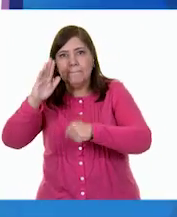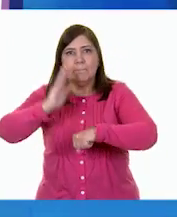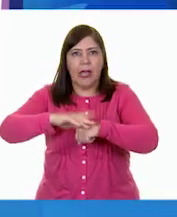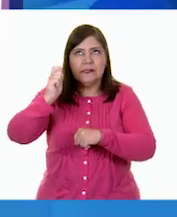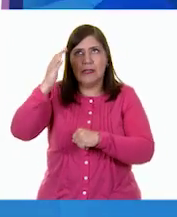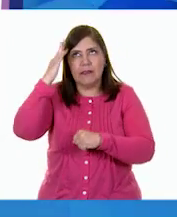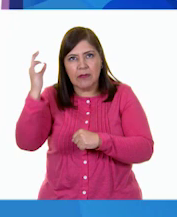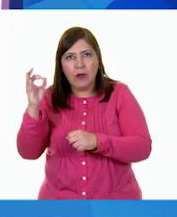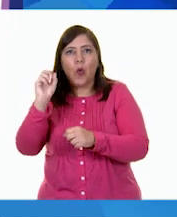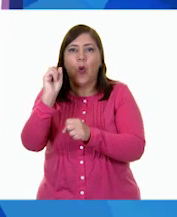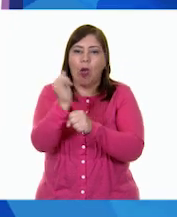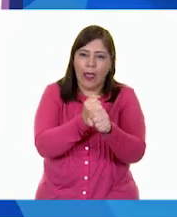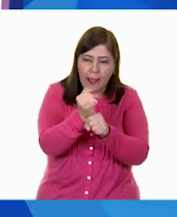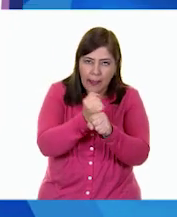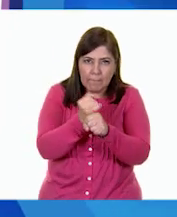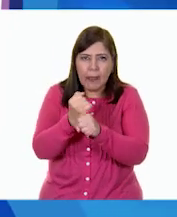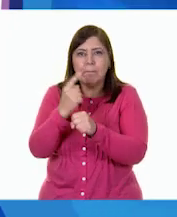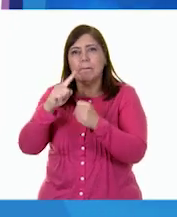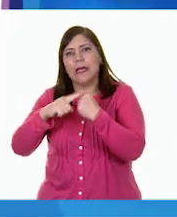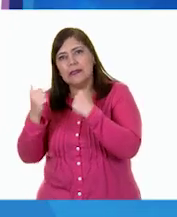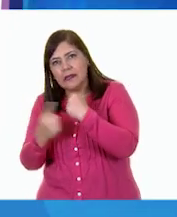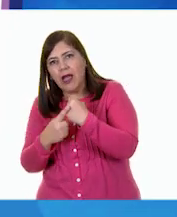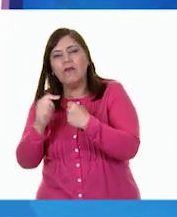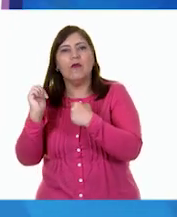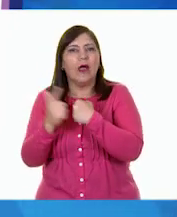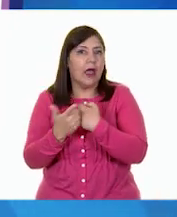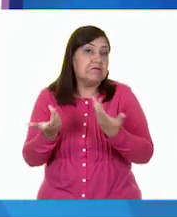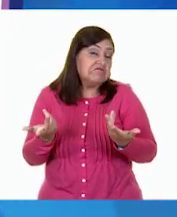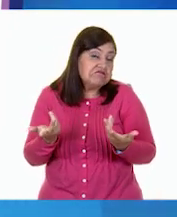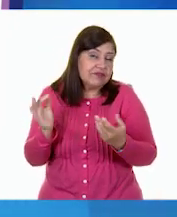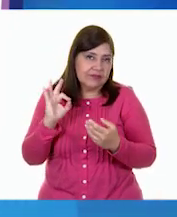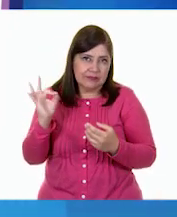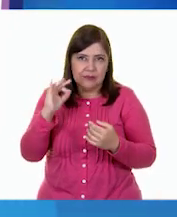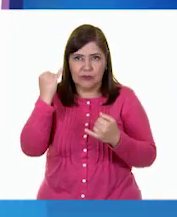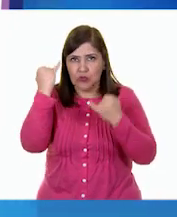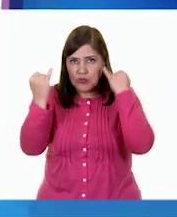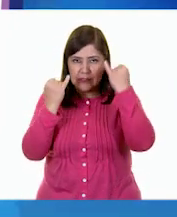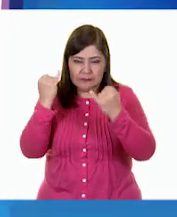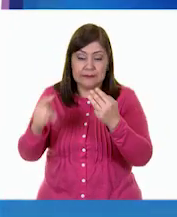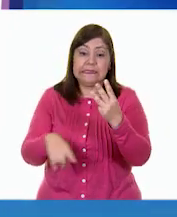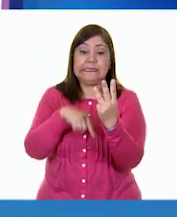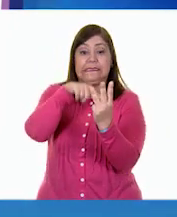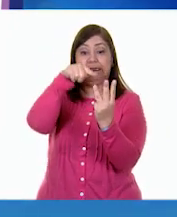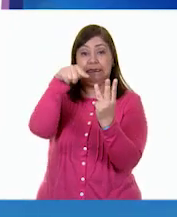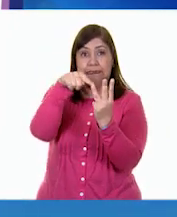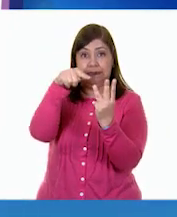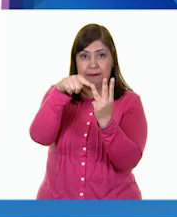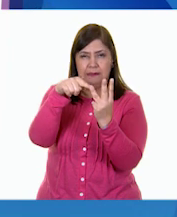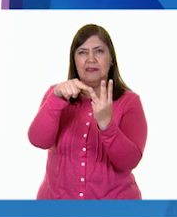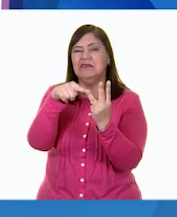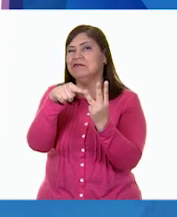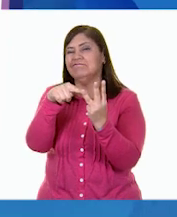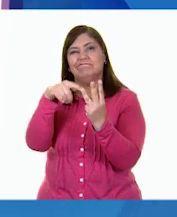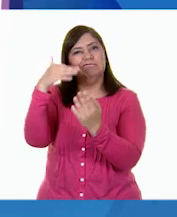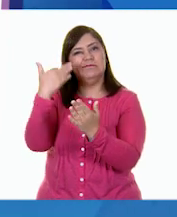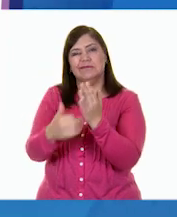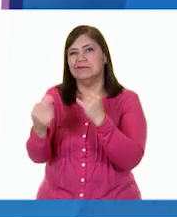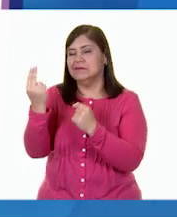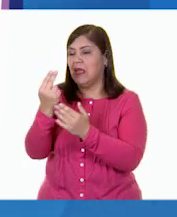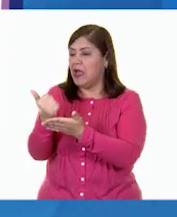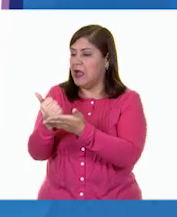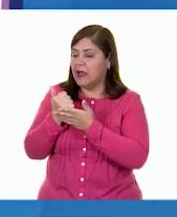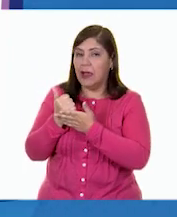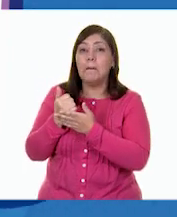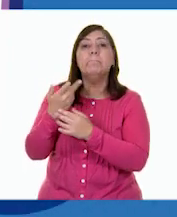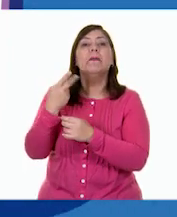no sé, investigar más acerca de las metáforas, bla, bla, bla, lo que se les ocurra. Muy bien. Y también necesito ayuda para hacerlo. Igual, ¿qué tipo de